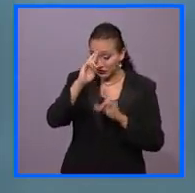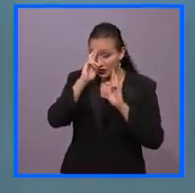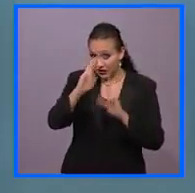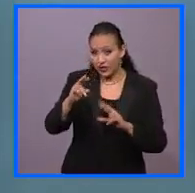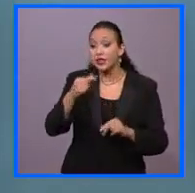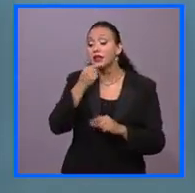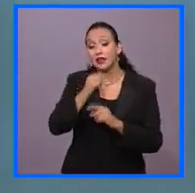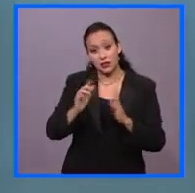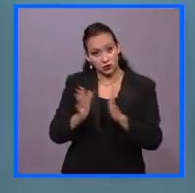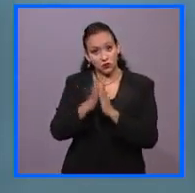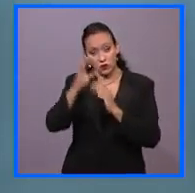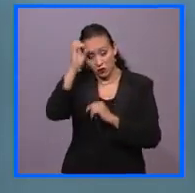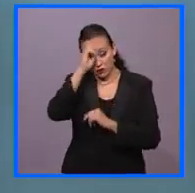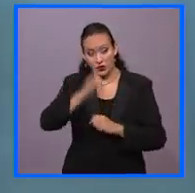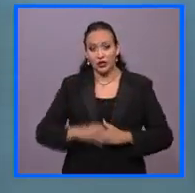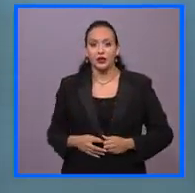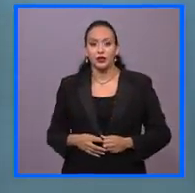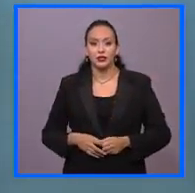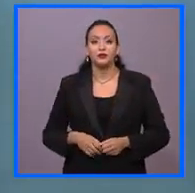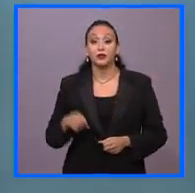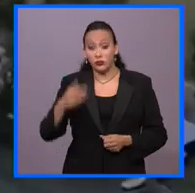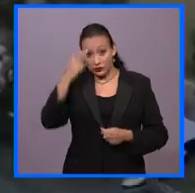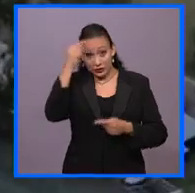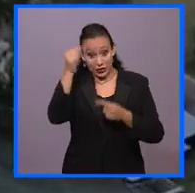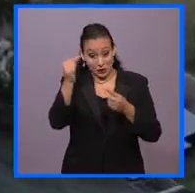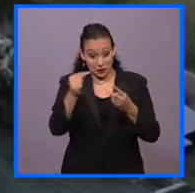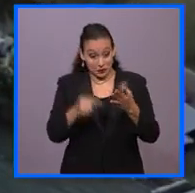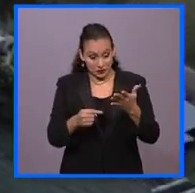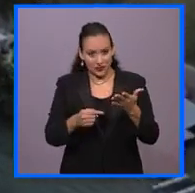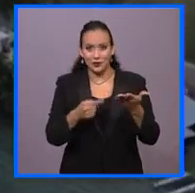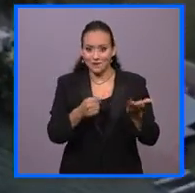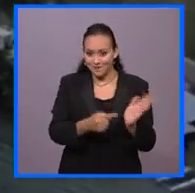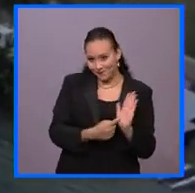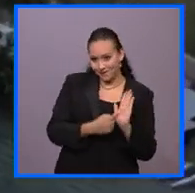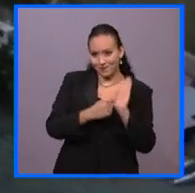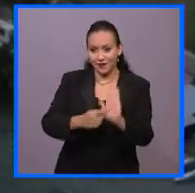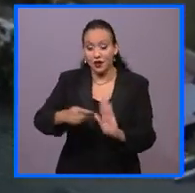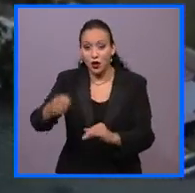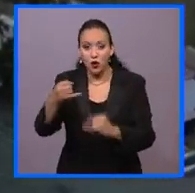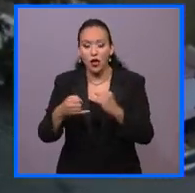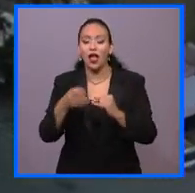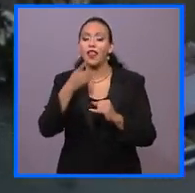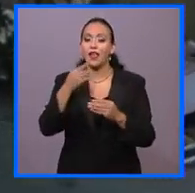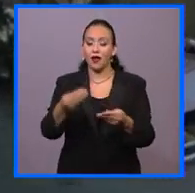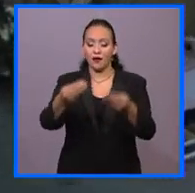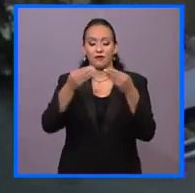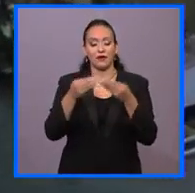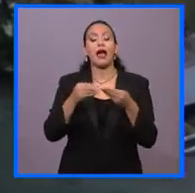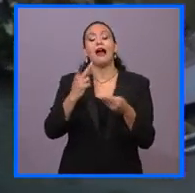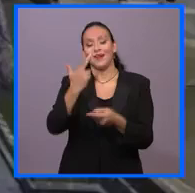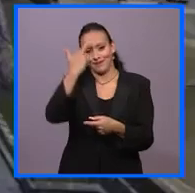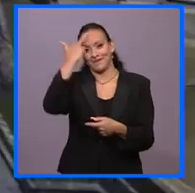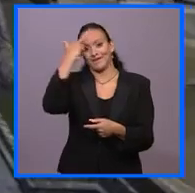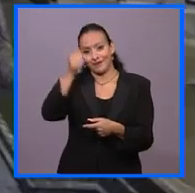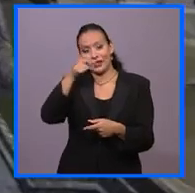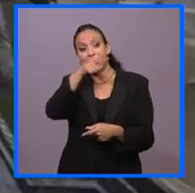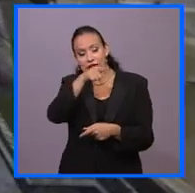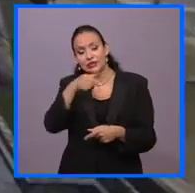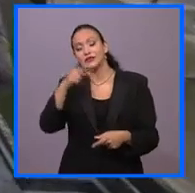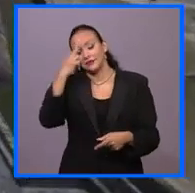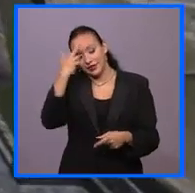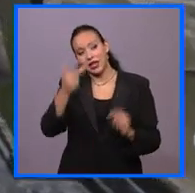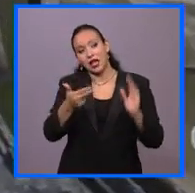en asuntos ambientales. Con estos argumentos, el juzgado concedió la suspensión y señaló que la obra podría causar